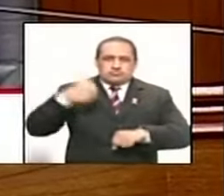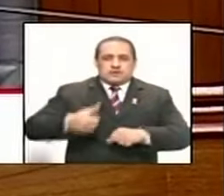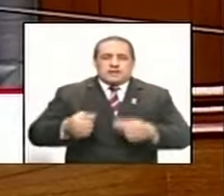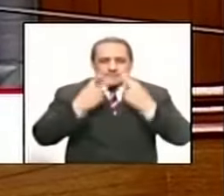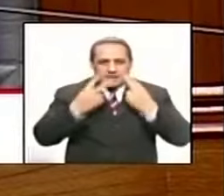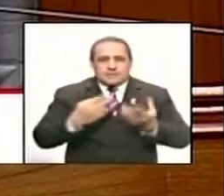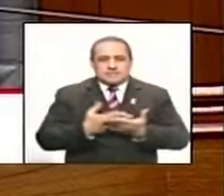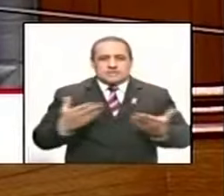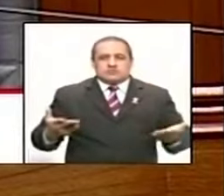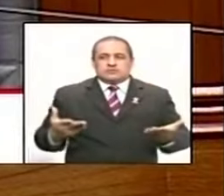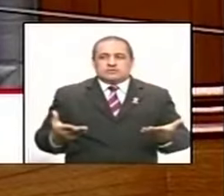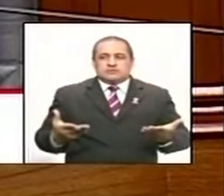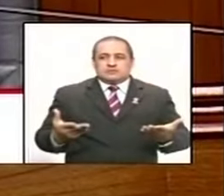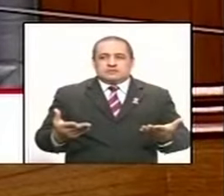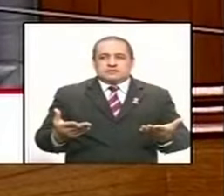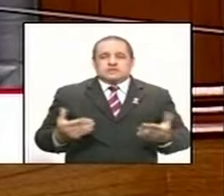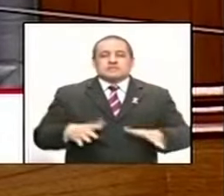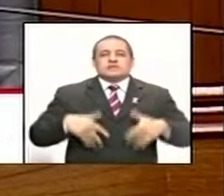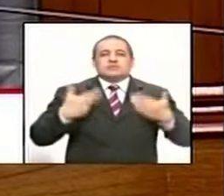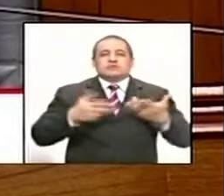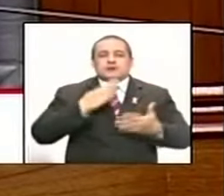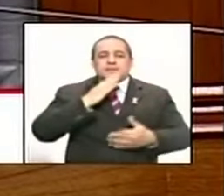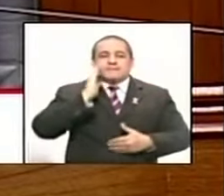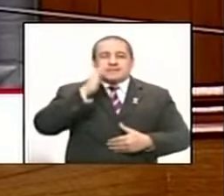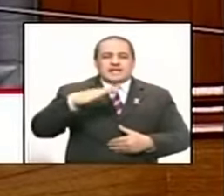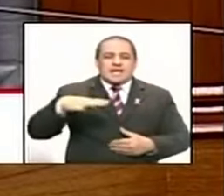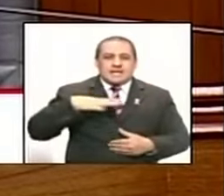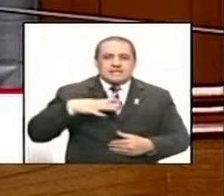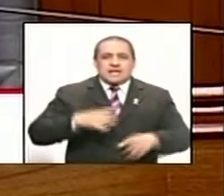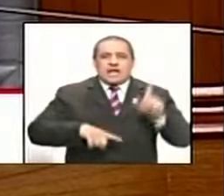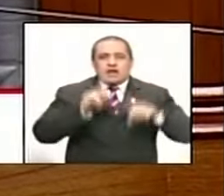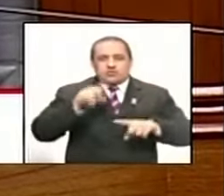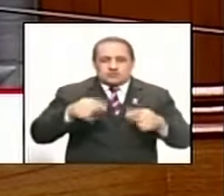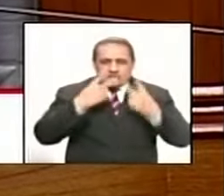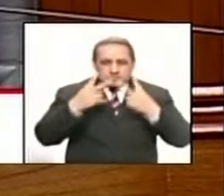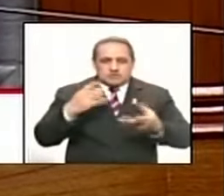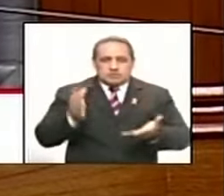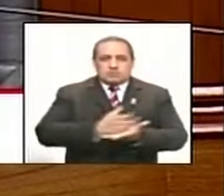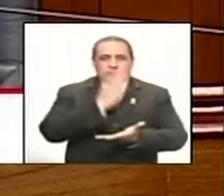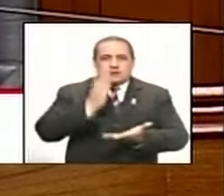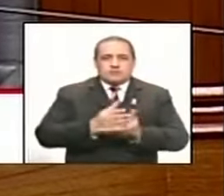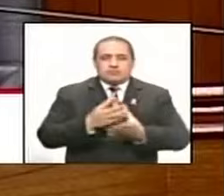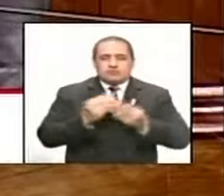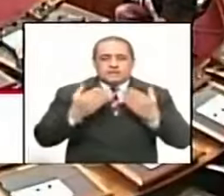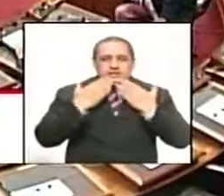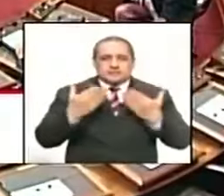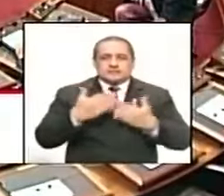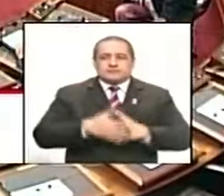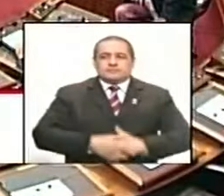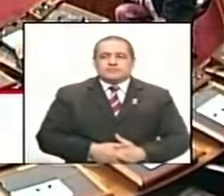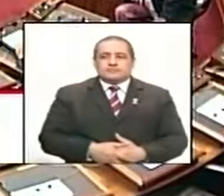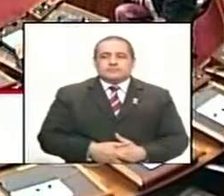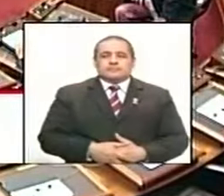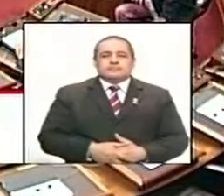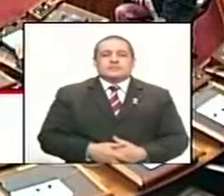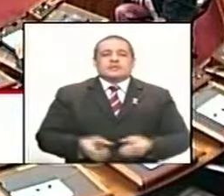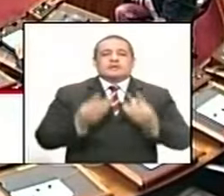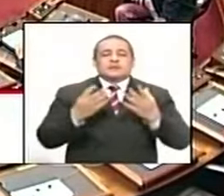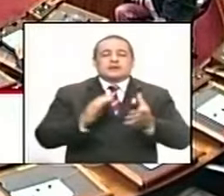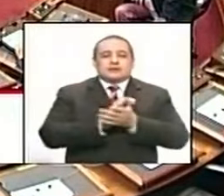esta situación y si es posible mandarles a ética a quienes han originado esta situación. Muchas gracias. Colegas, a